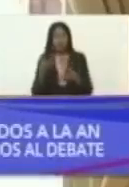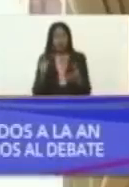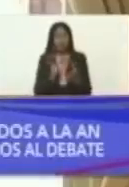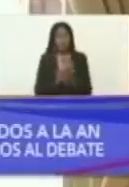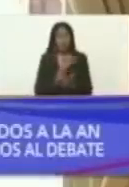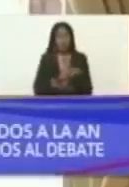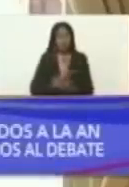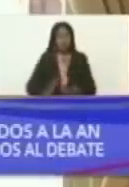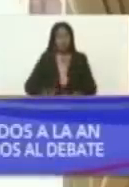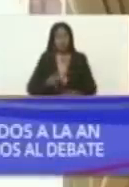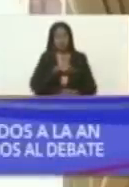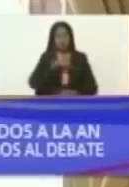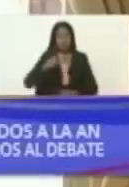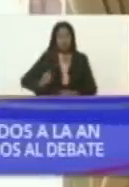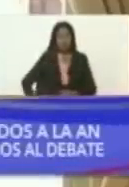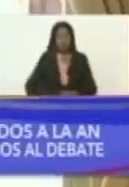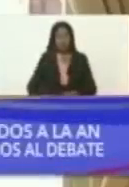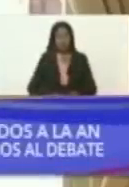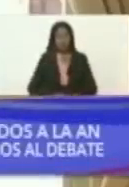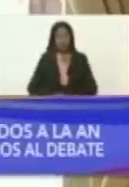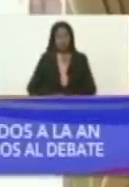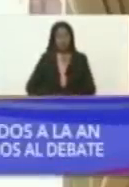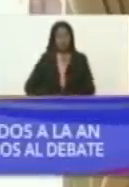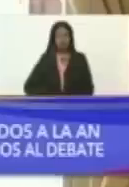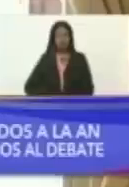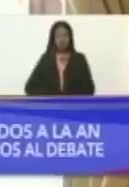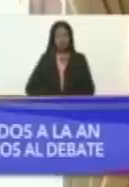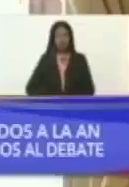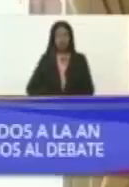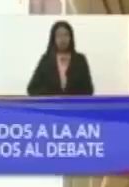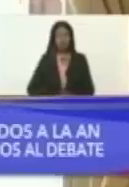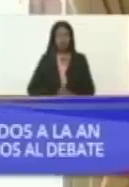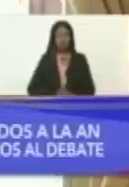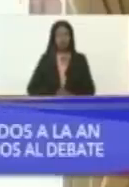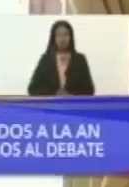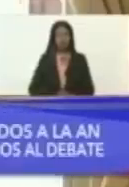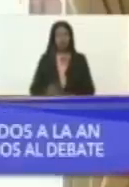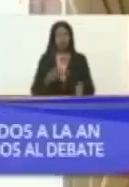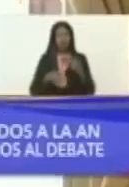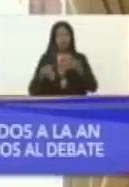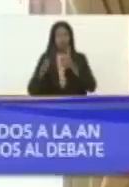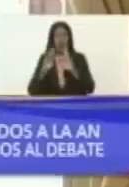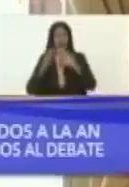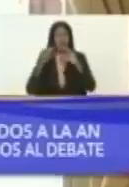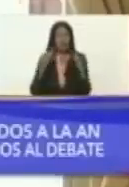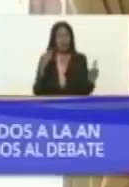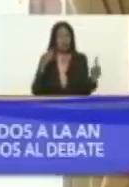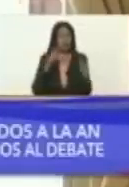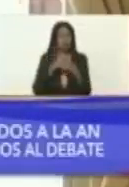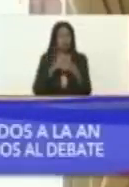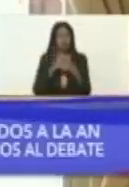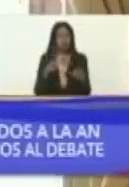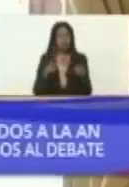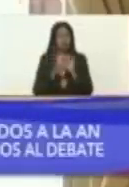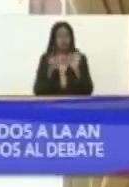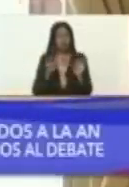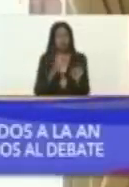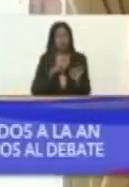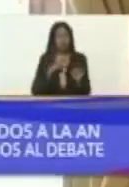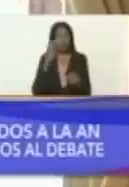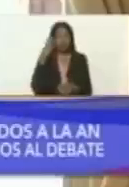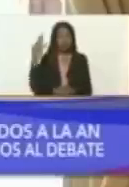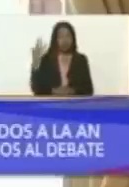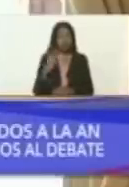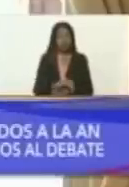presidente chino xi jinping construir de la humanidad una comunidad de destino común es en nuestro sueño